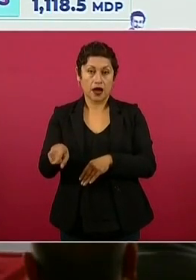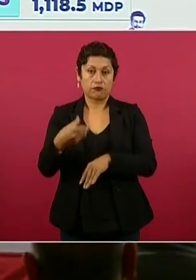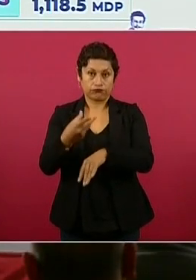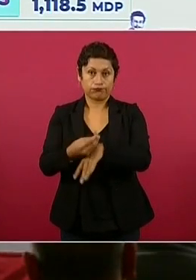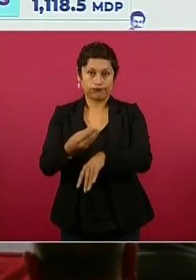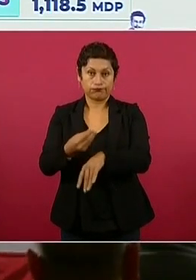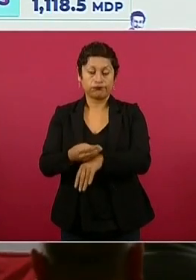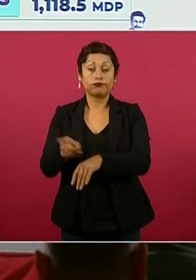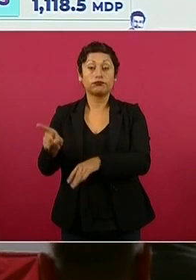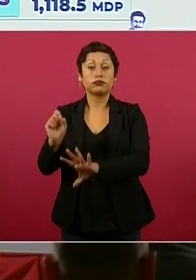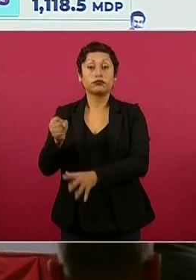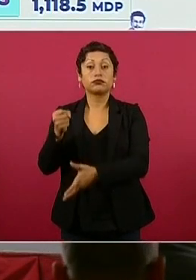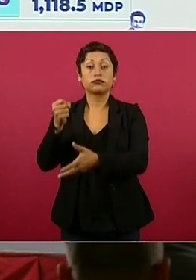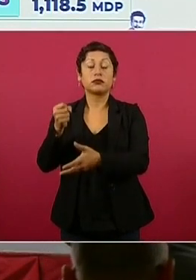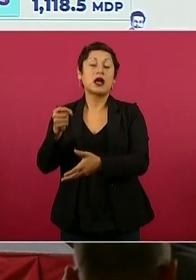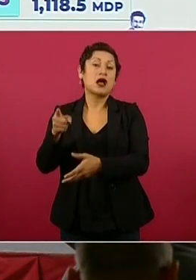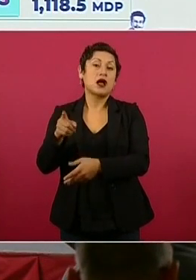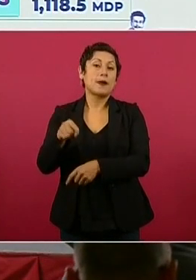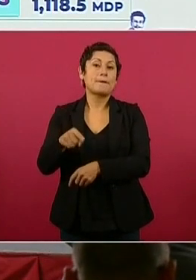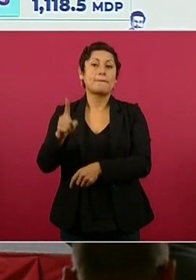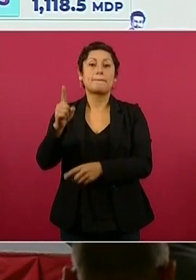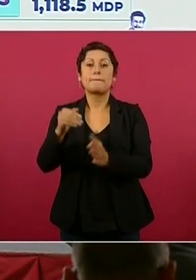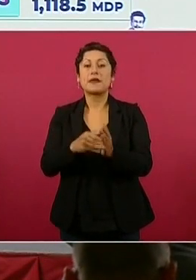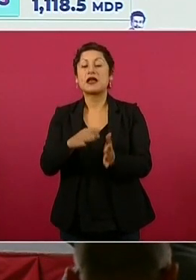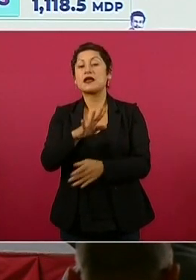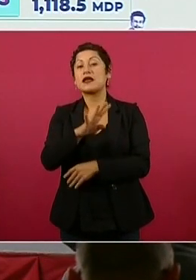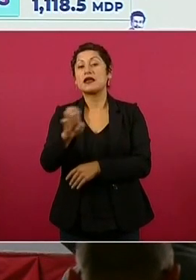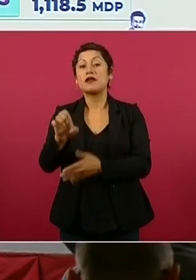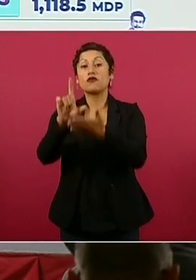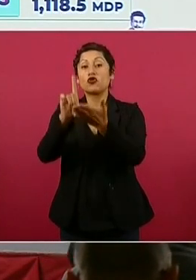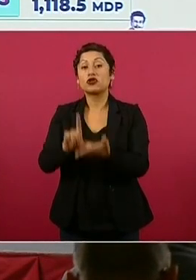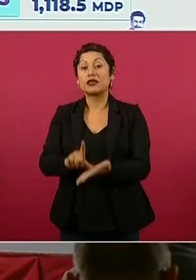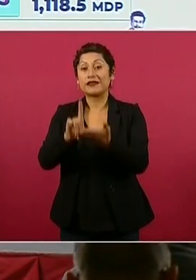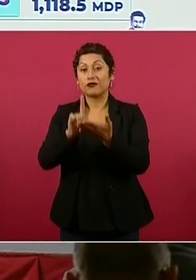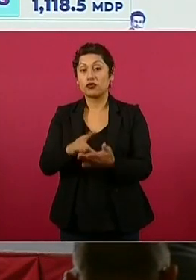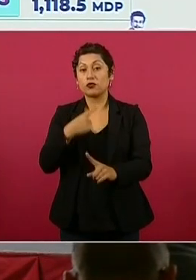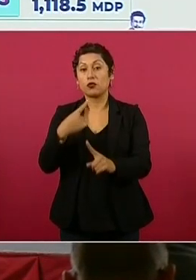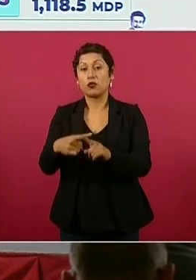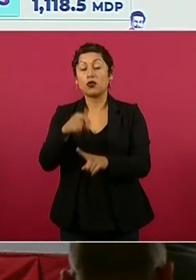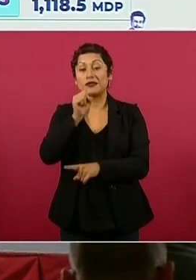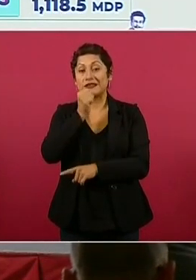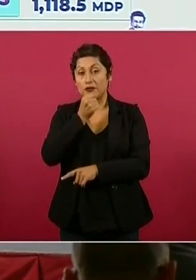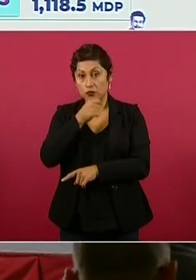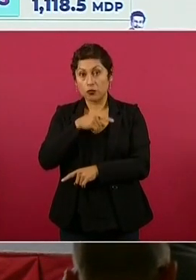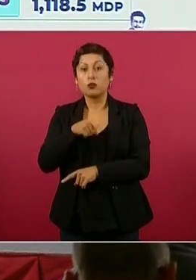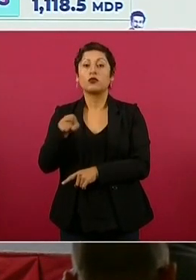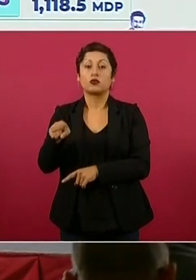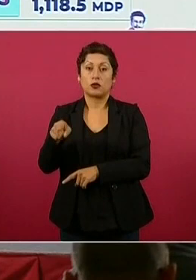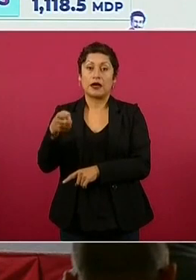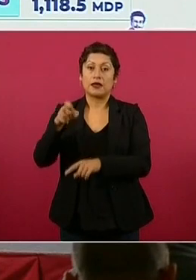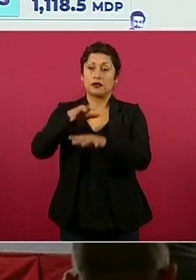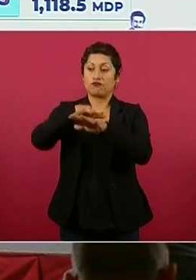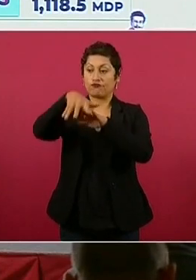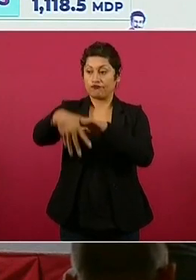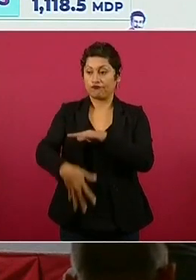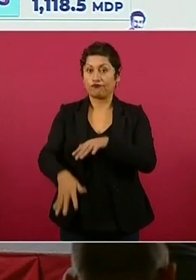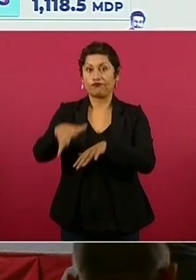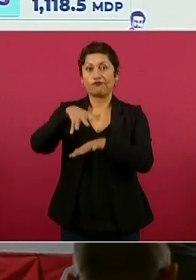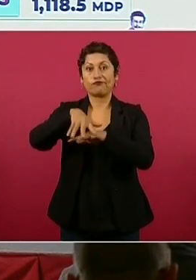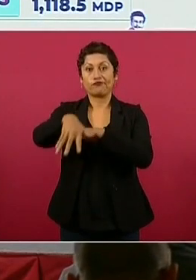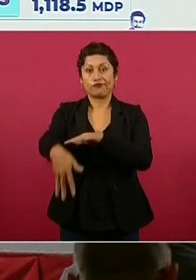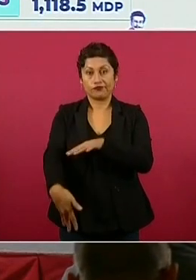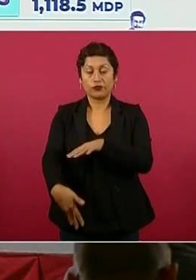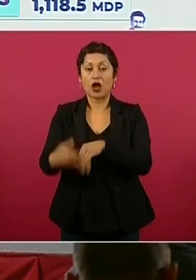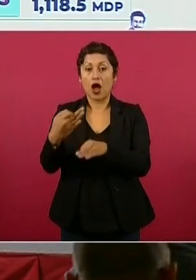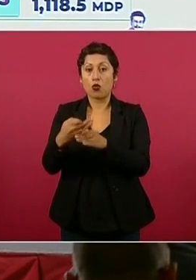de 1.500 litros por segundo. Esta es una presa que va a terminarse también en el año